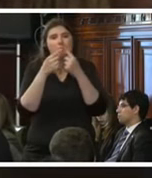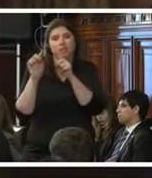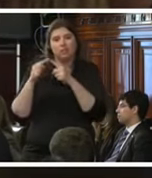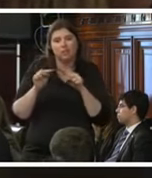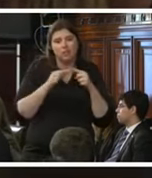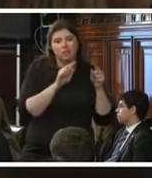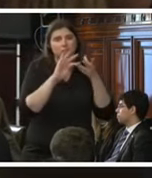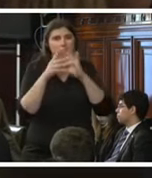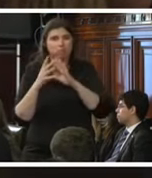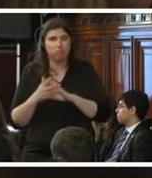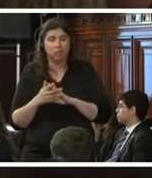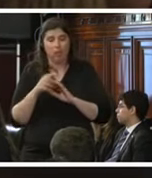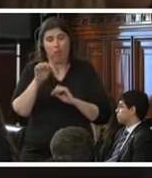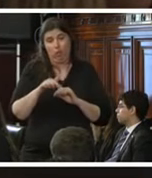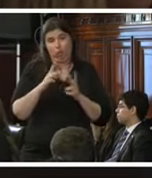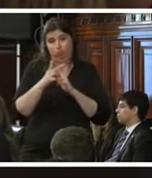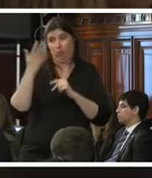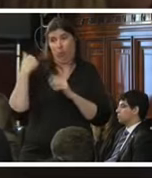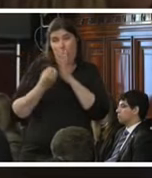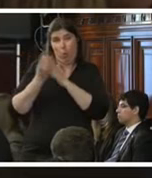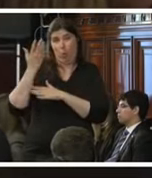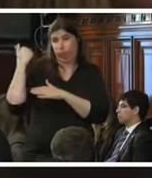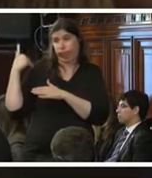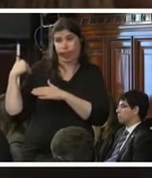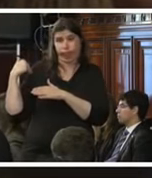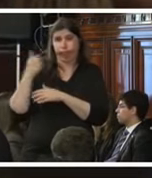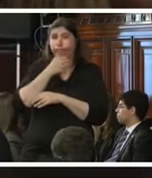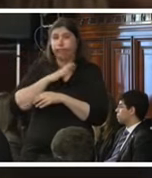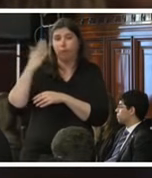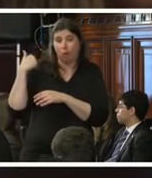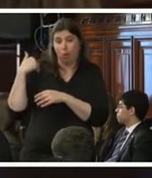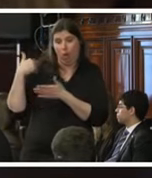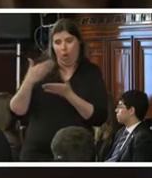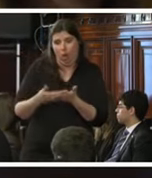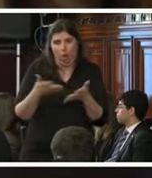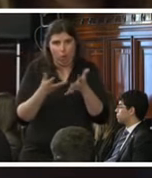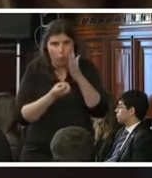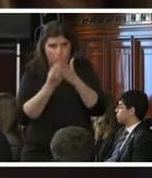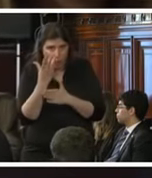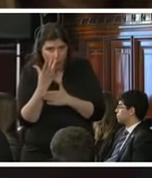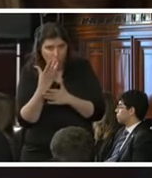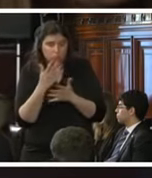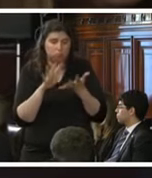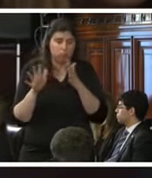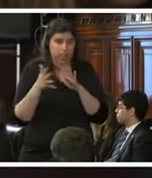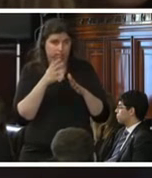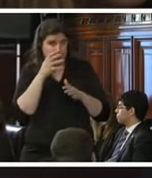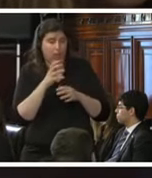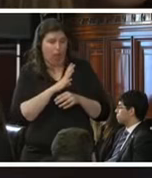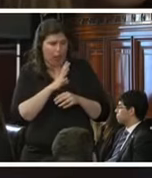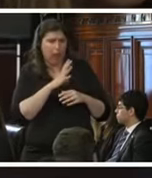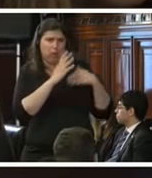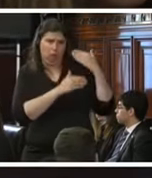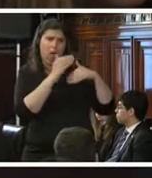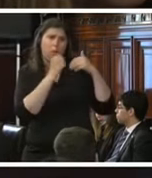de origen hasta ancestral y lo que es nuevo y actual, me parece que es peligroso. Tenemos importantes avances que hay